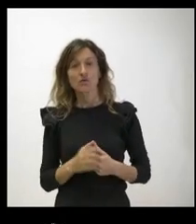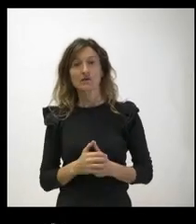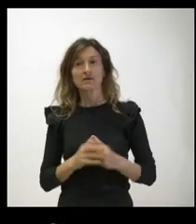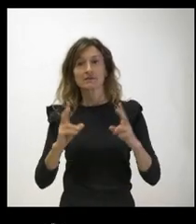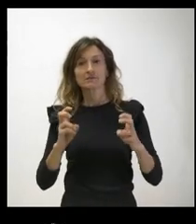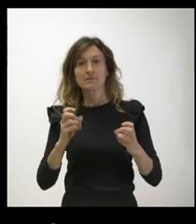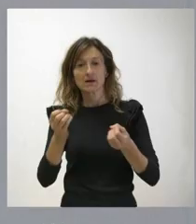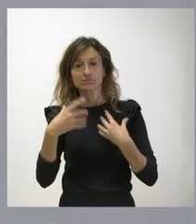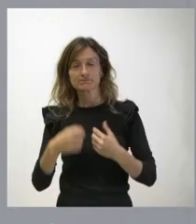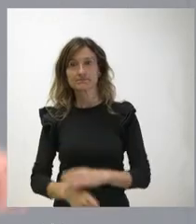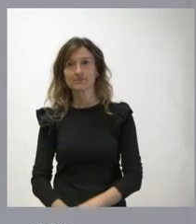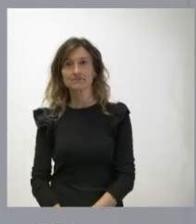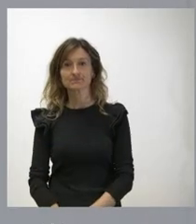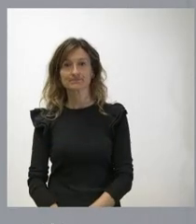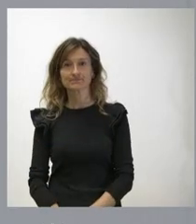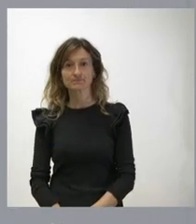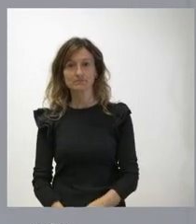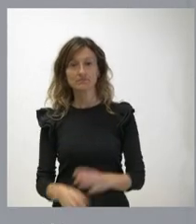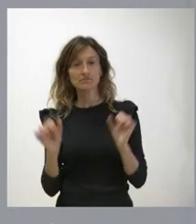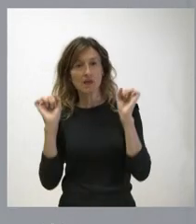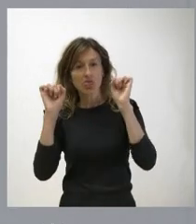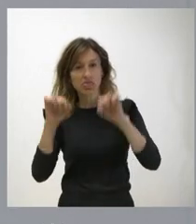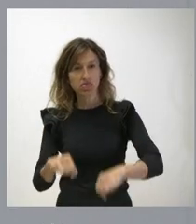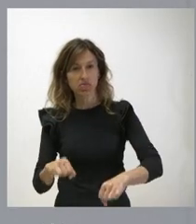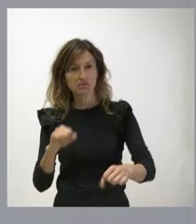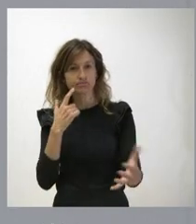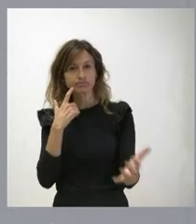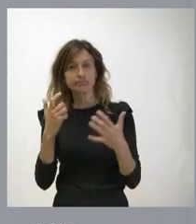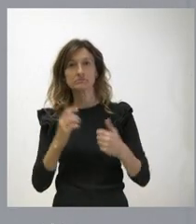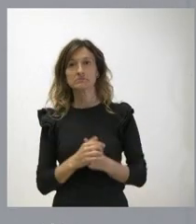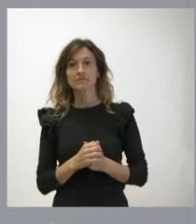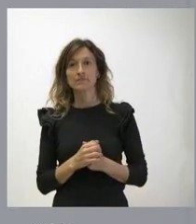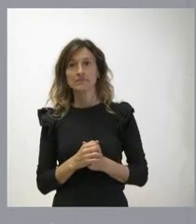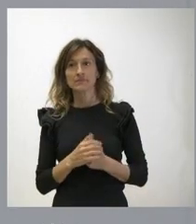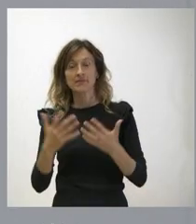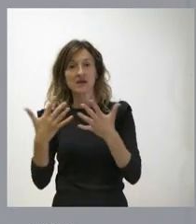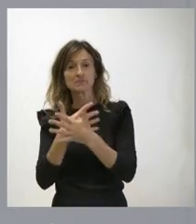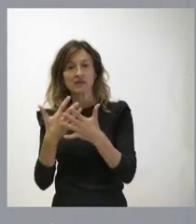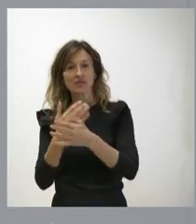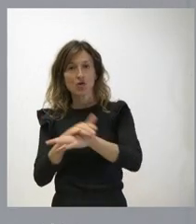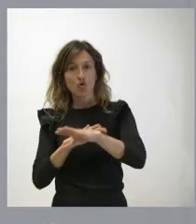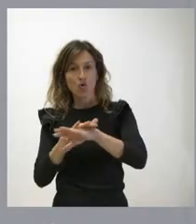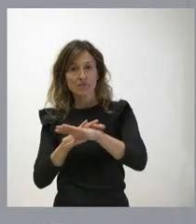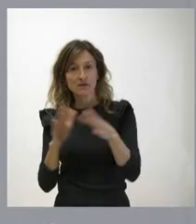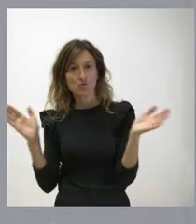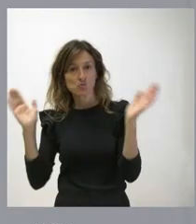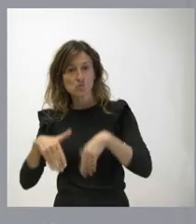la misma gracias es manifiesto la falta de explicaciones por parte del gobierno